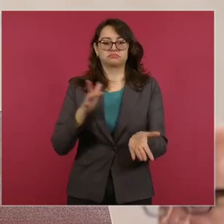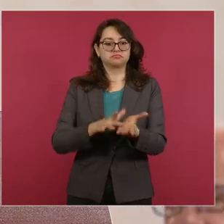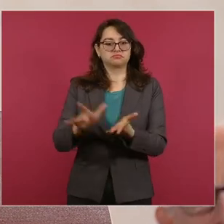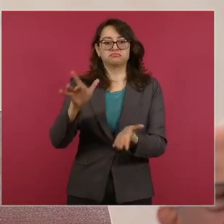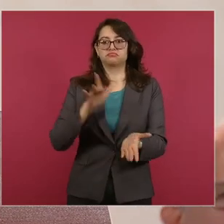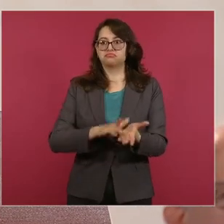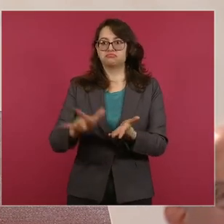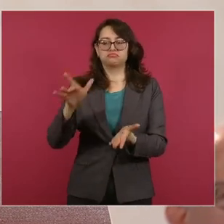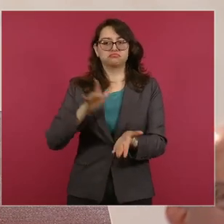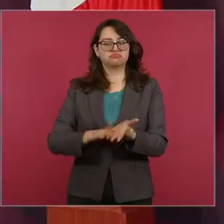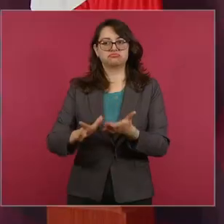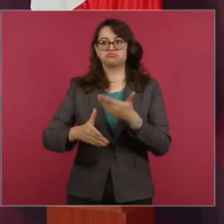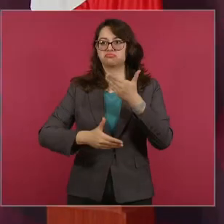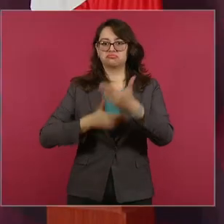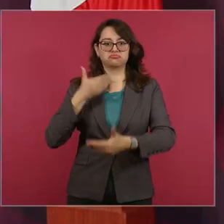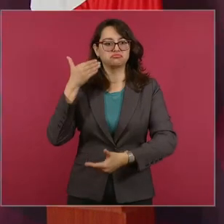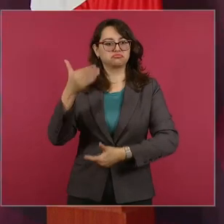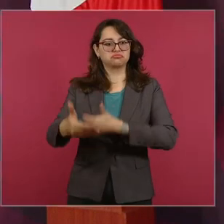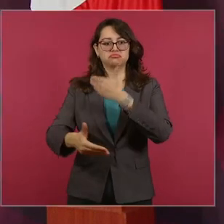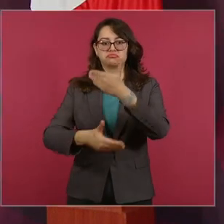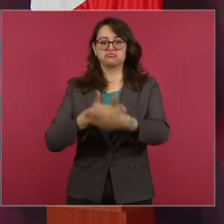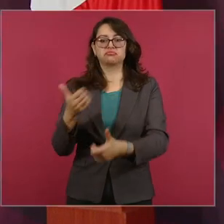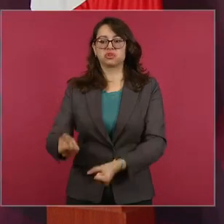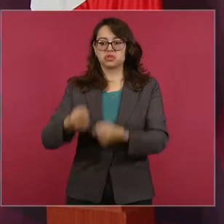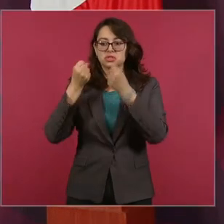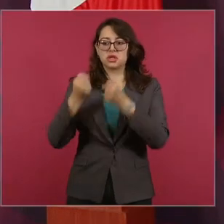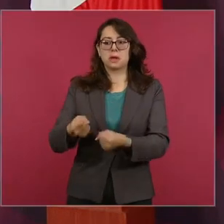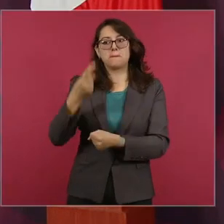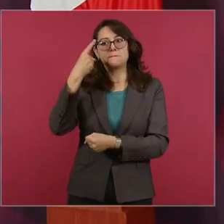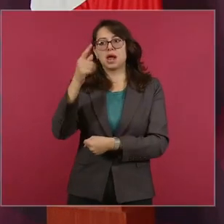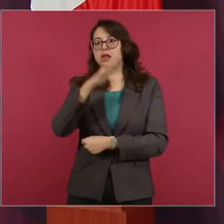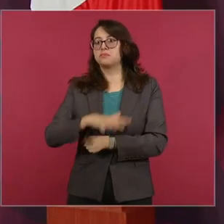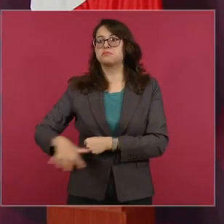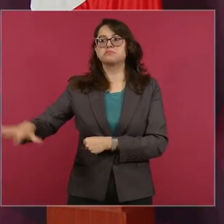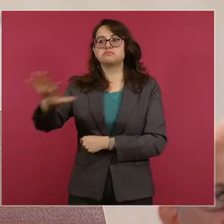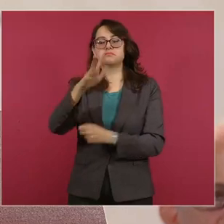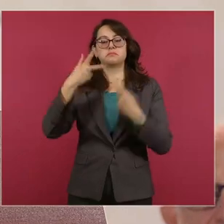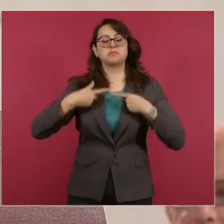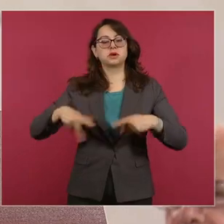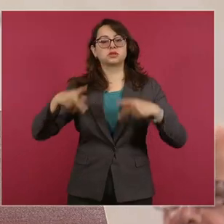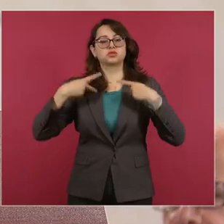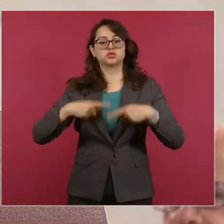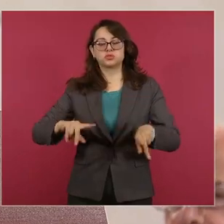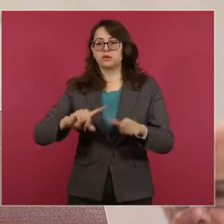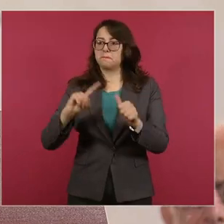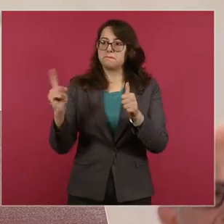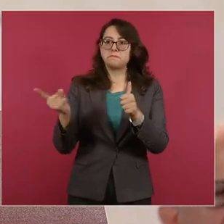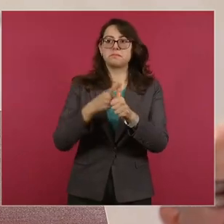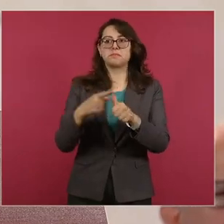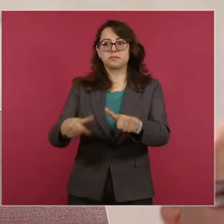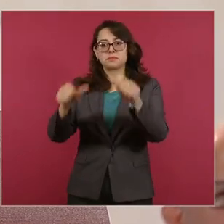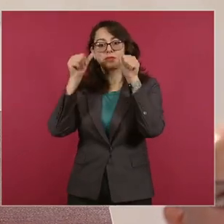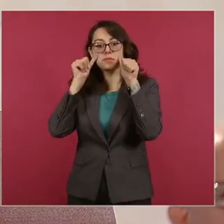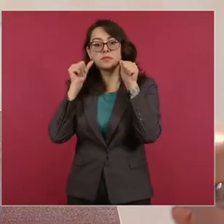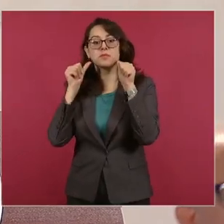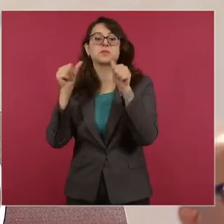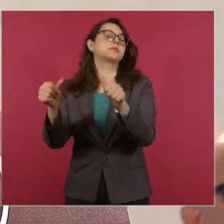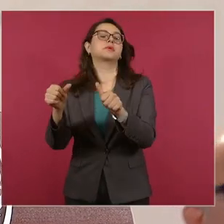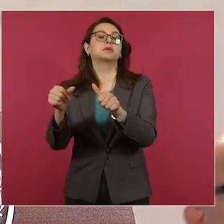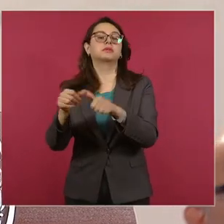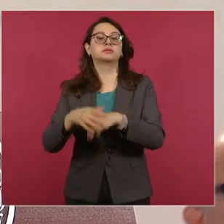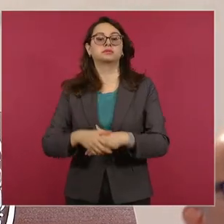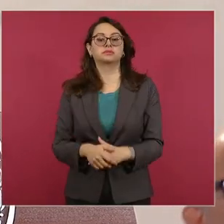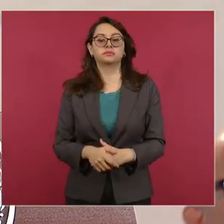para el pueblo. Esto significa garantizar